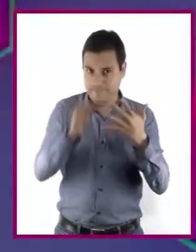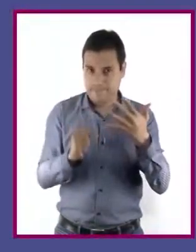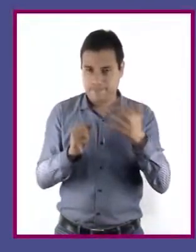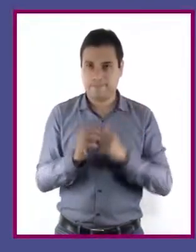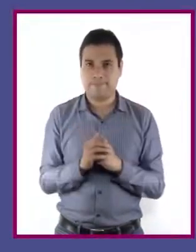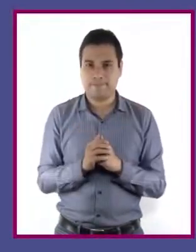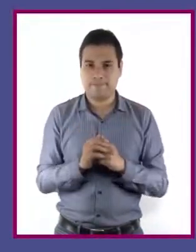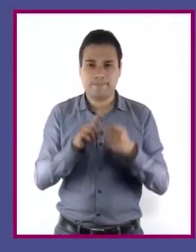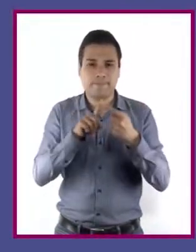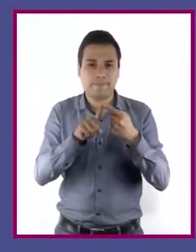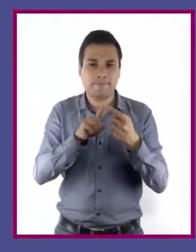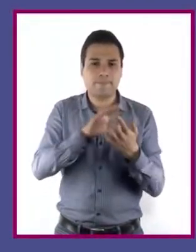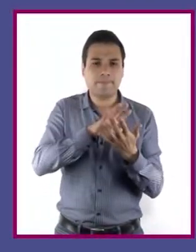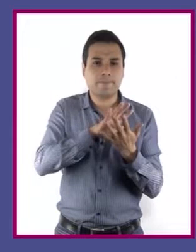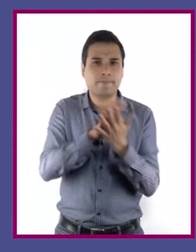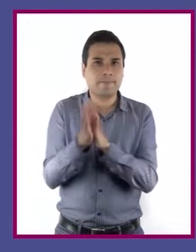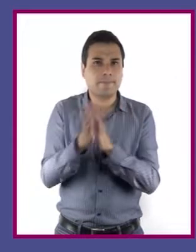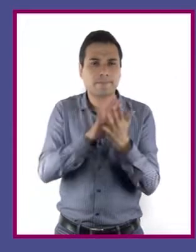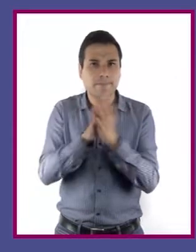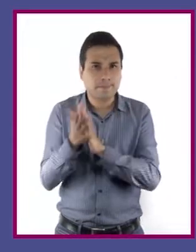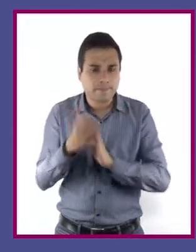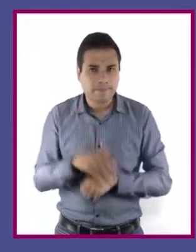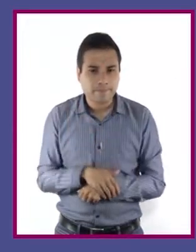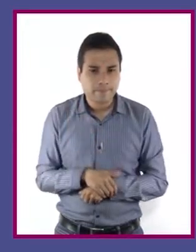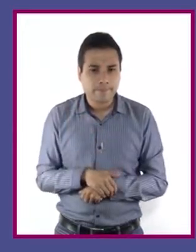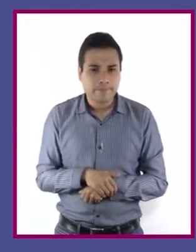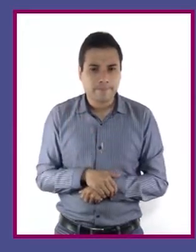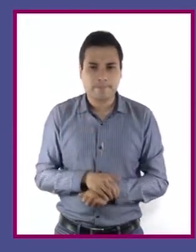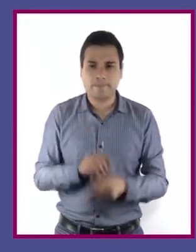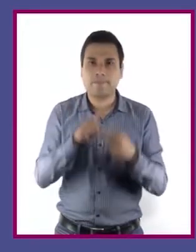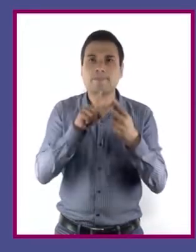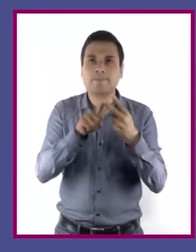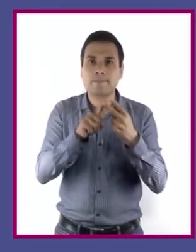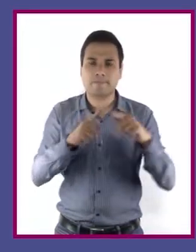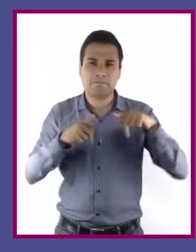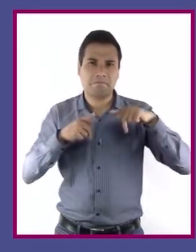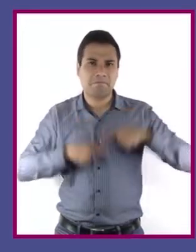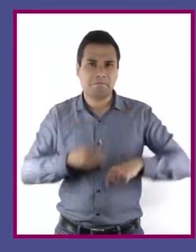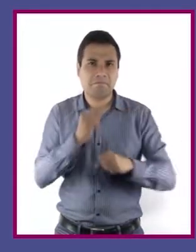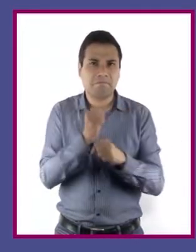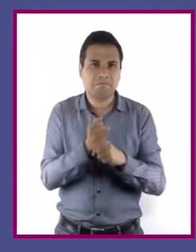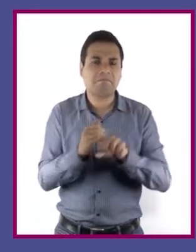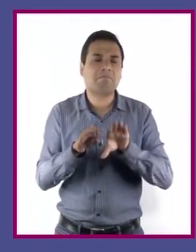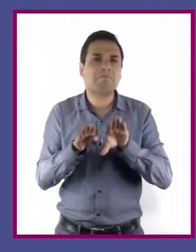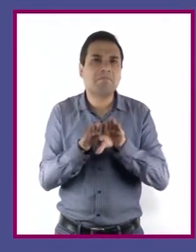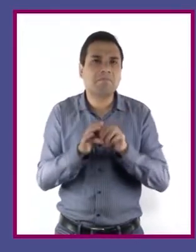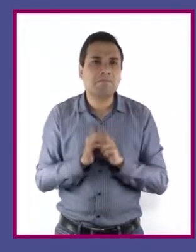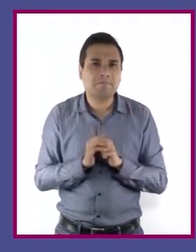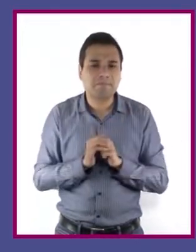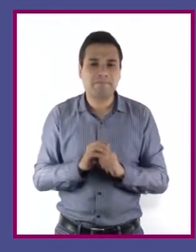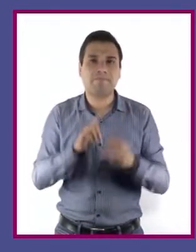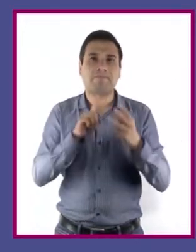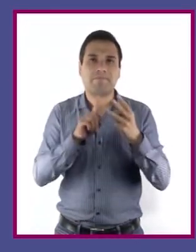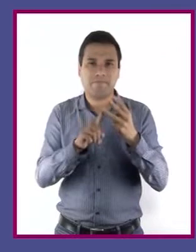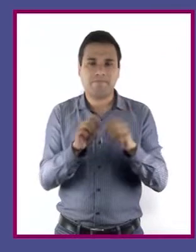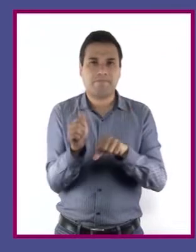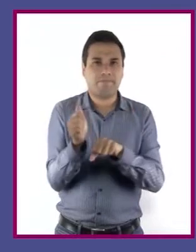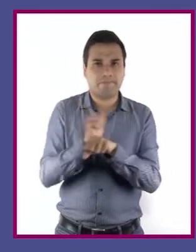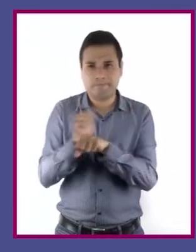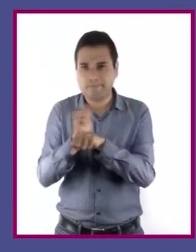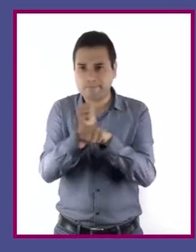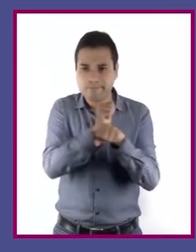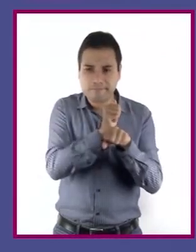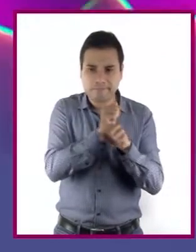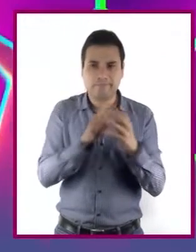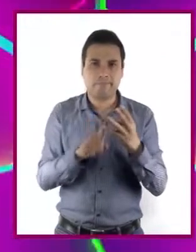la adaptación del texto narrativo a un guión teatral, la construcción de personajes, la interpretación actoral, el